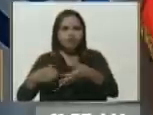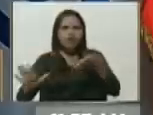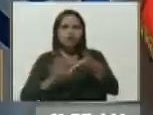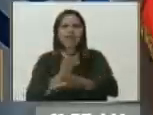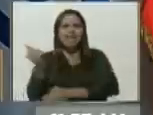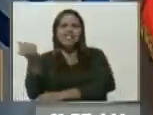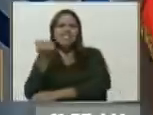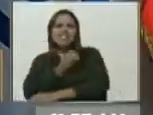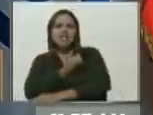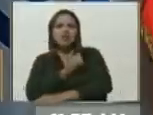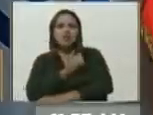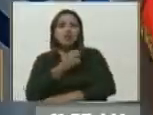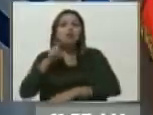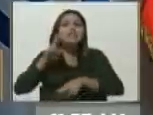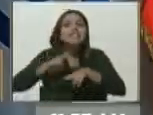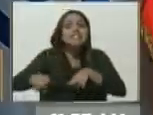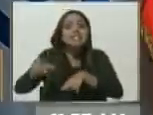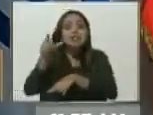asesinato